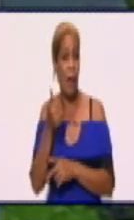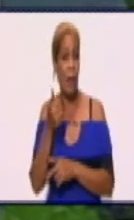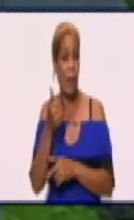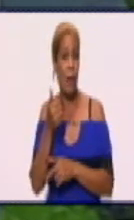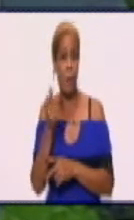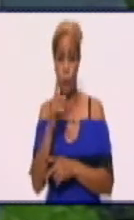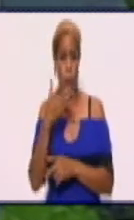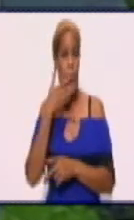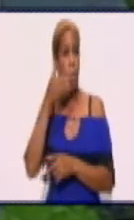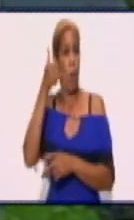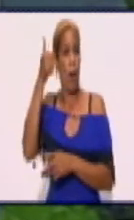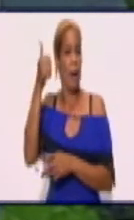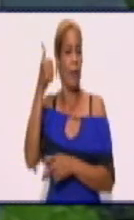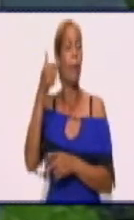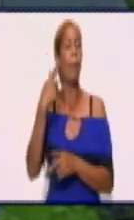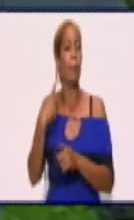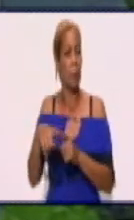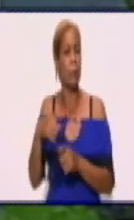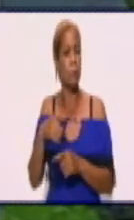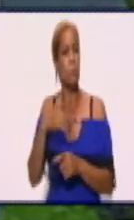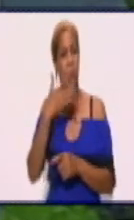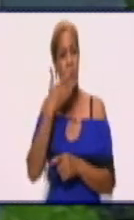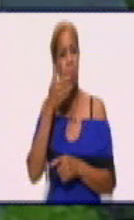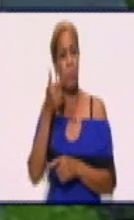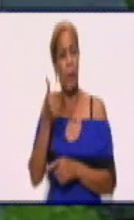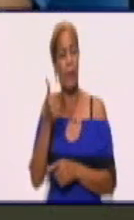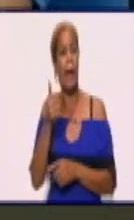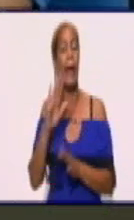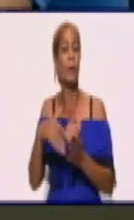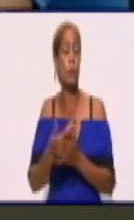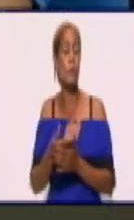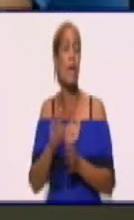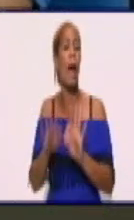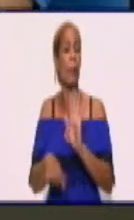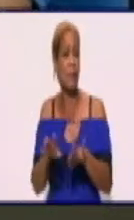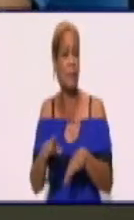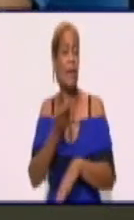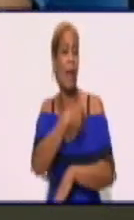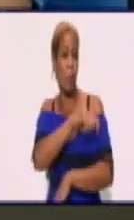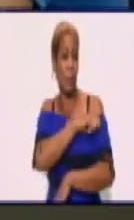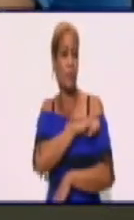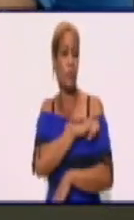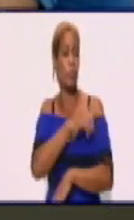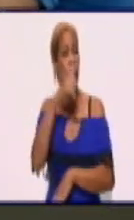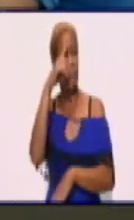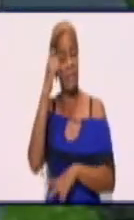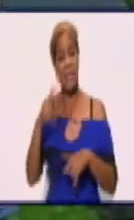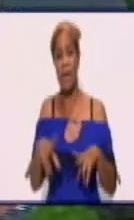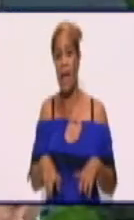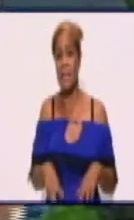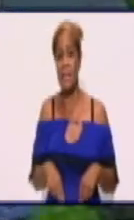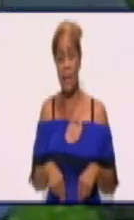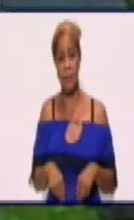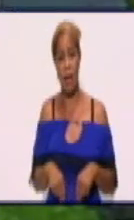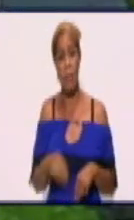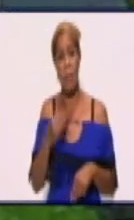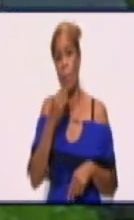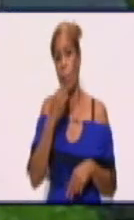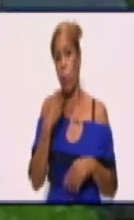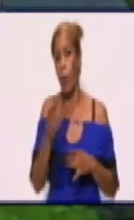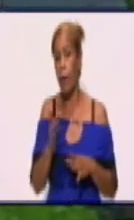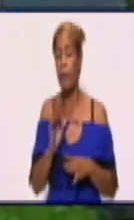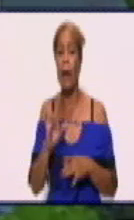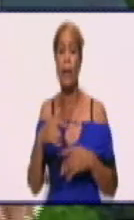lo ideal, no, pero la población lo acepta, lo asimila. Quizás no dure tantos días como usted